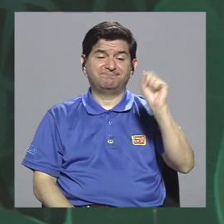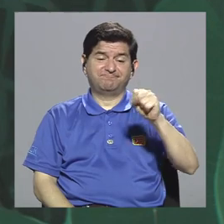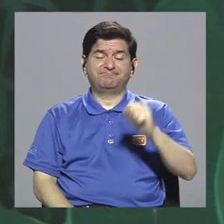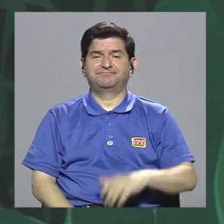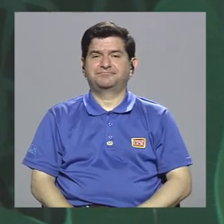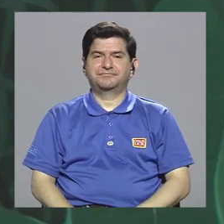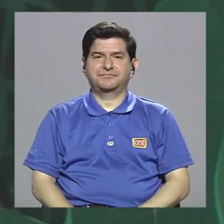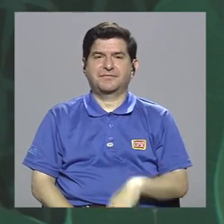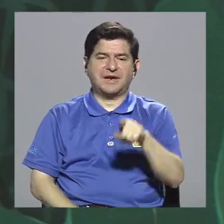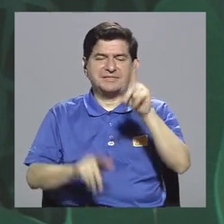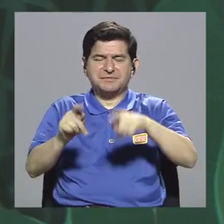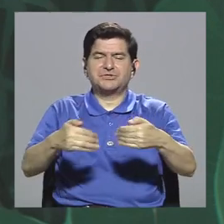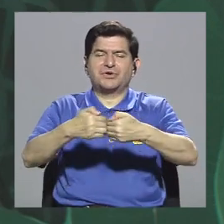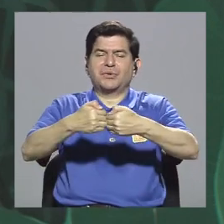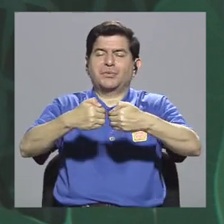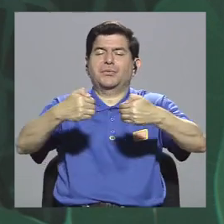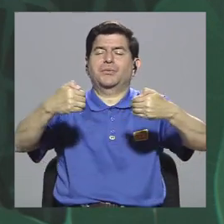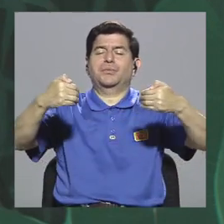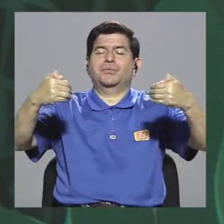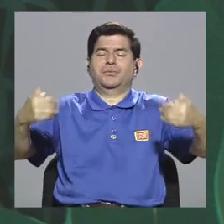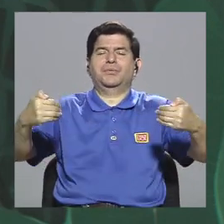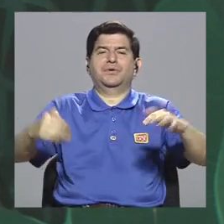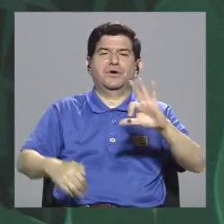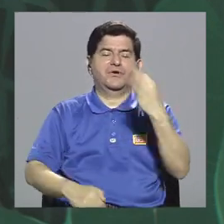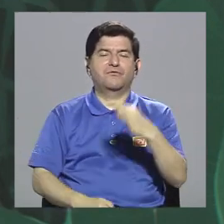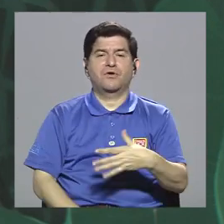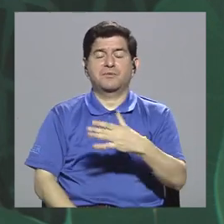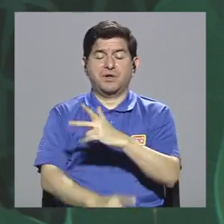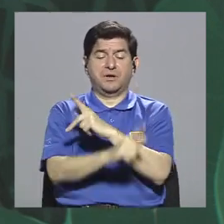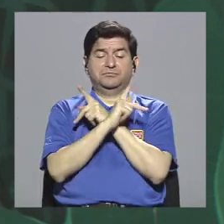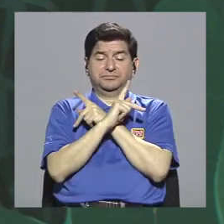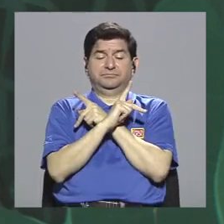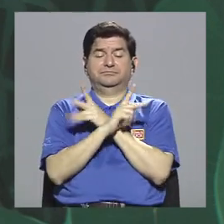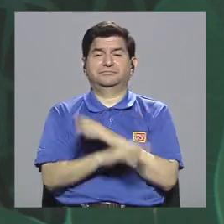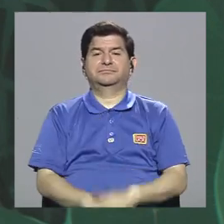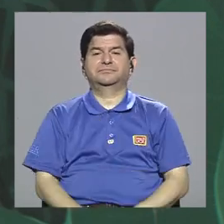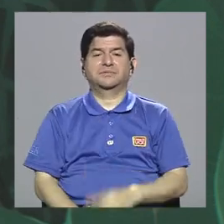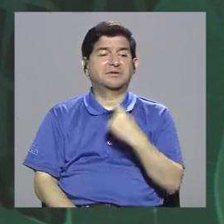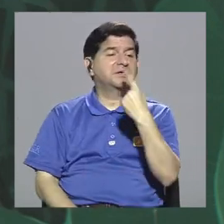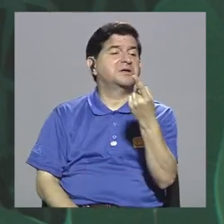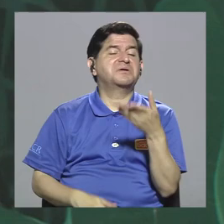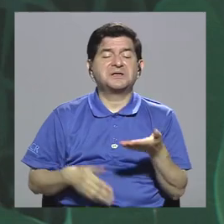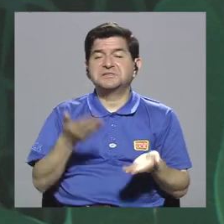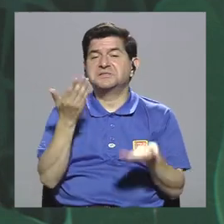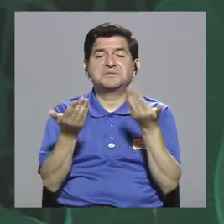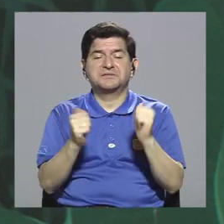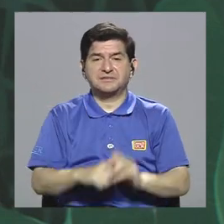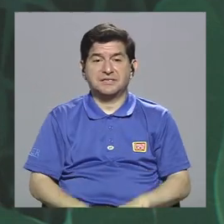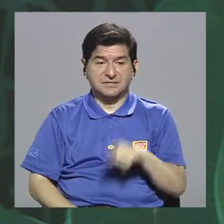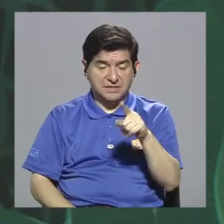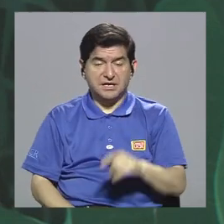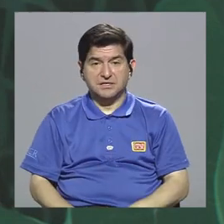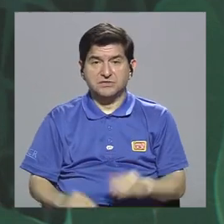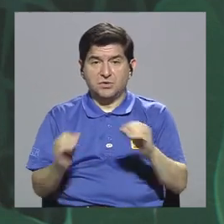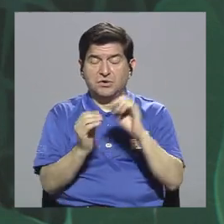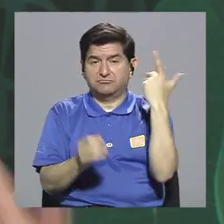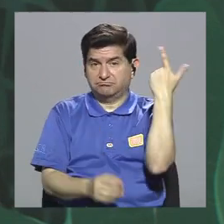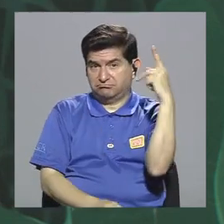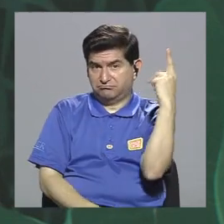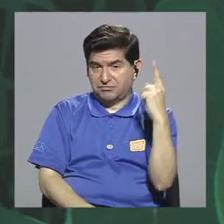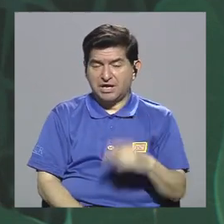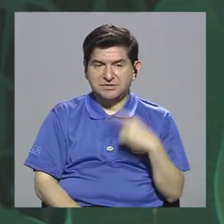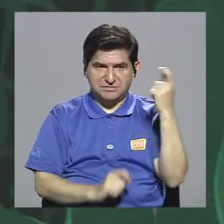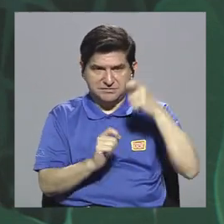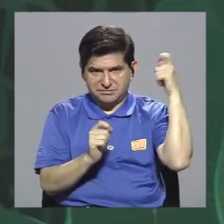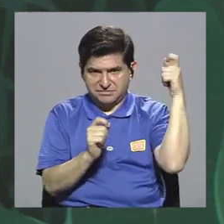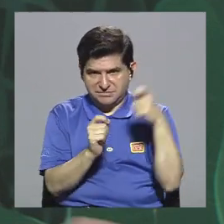responsables, ¿verdad? Entonces tiene sus particularidades que hace que se aíslen, ¿verdad?, como una forma de protegerse de lo que se